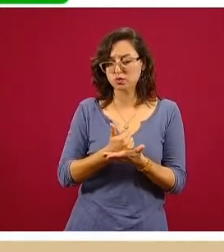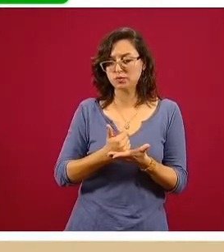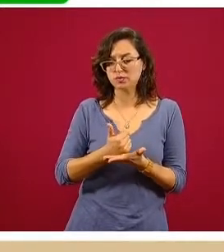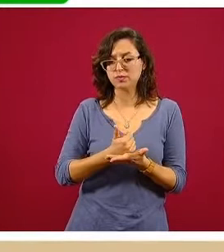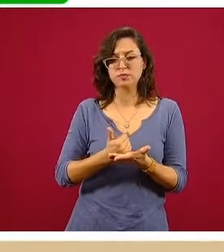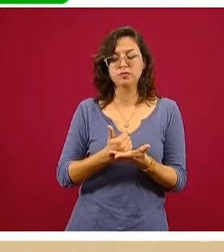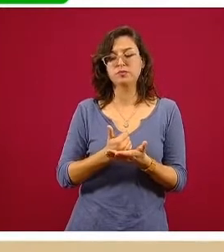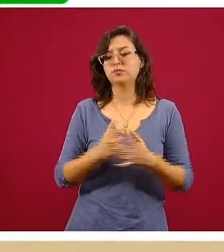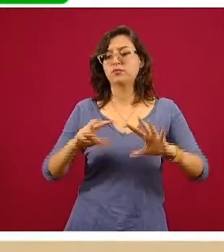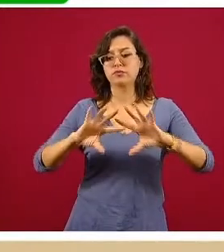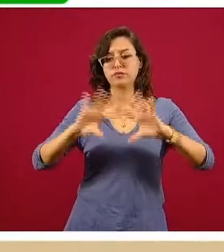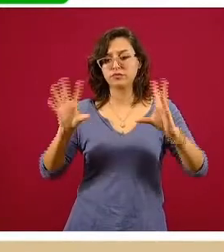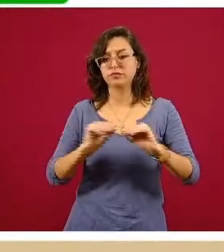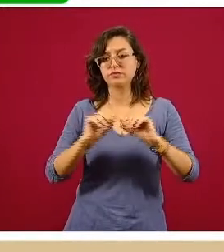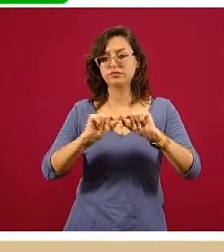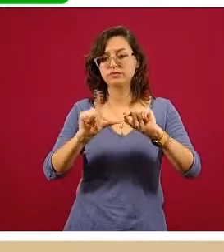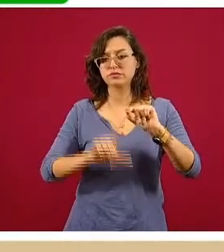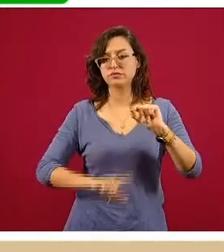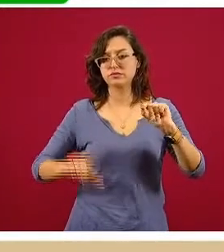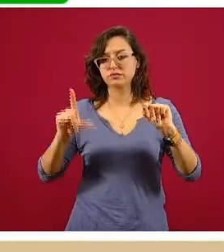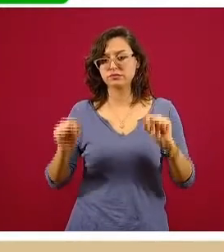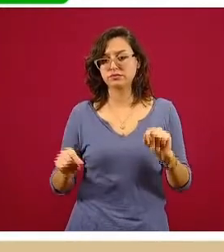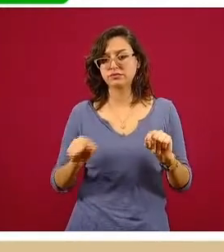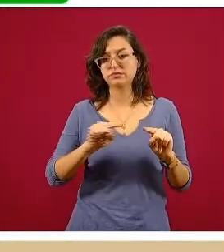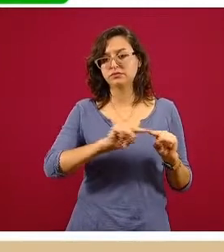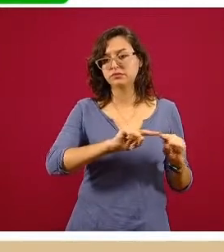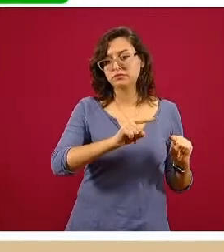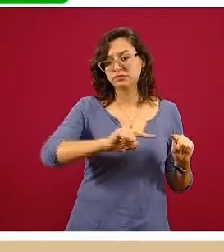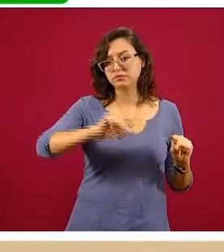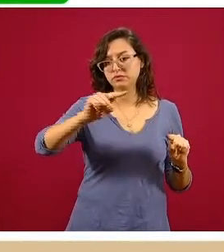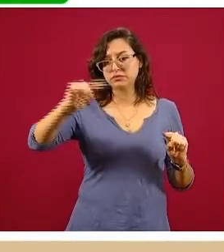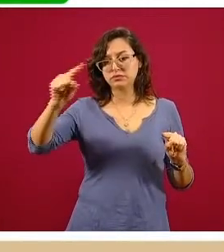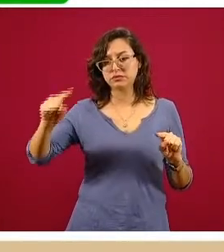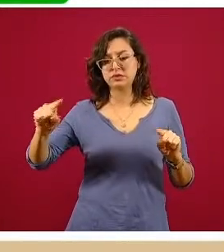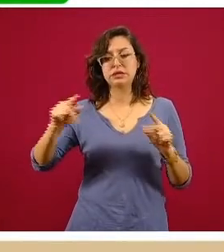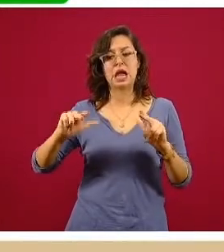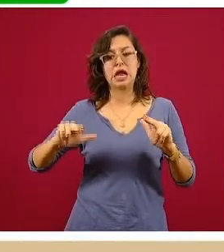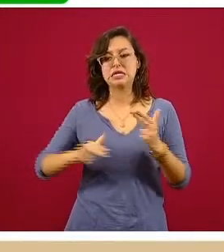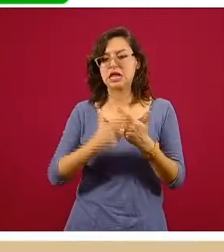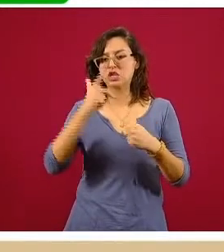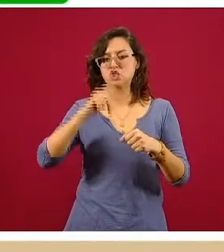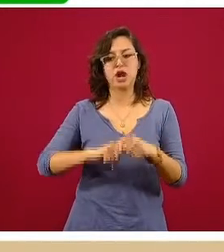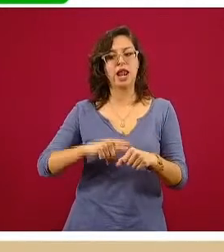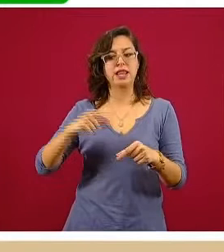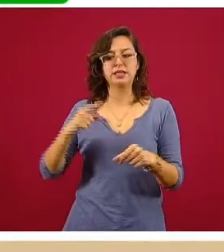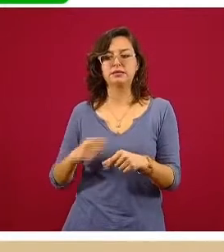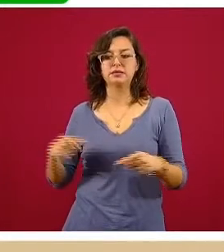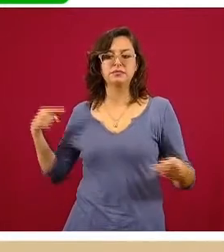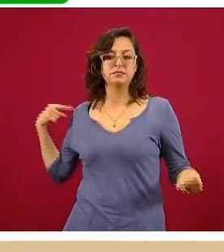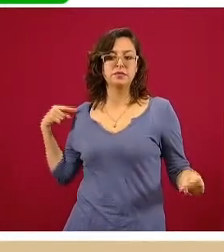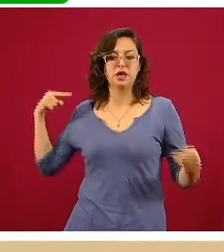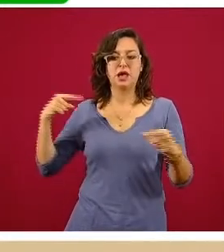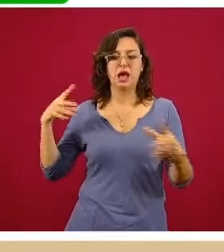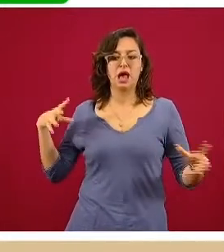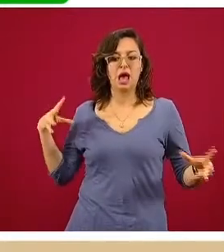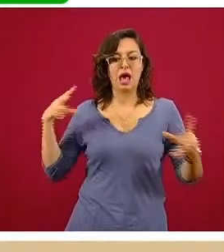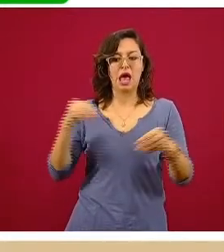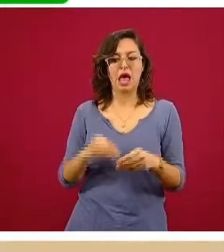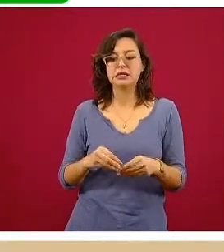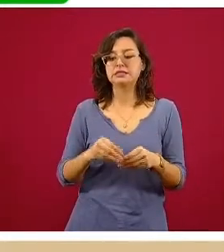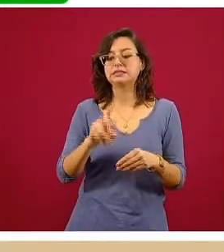estimados en todo el país, es una curva nacional, que es la sumatoria precisamente de todo lo que está sucediendo en cada una de las